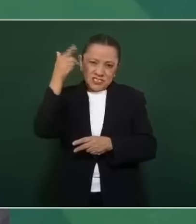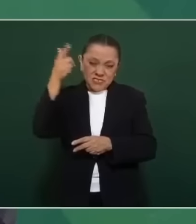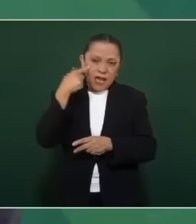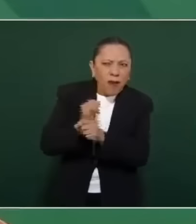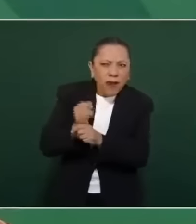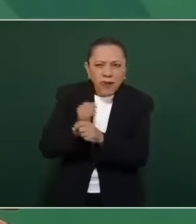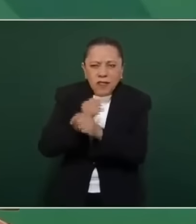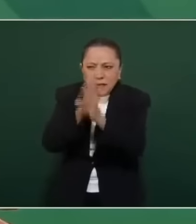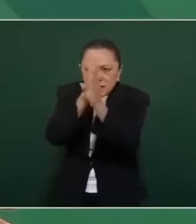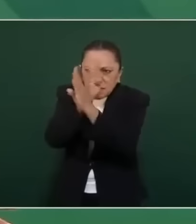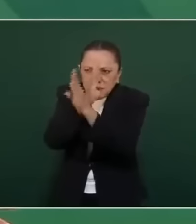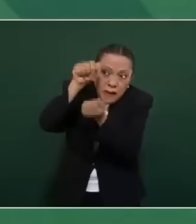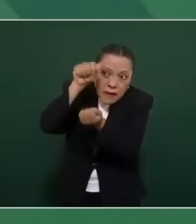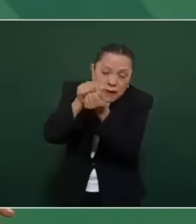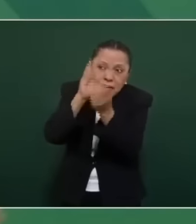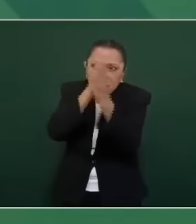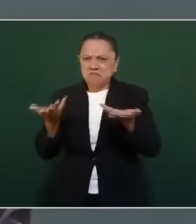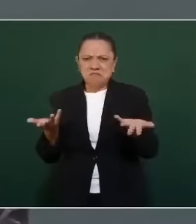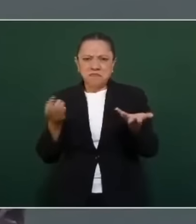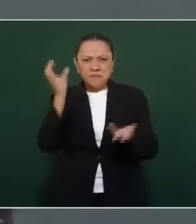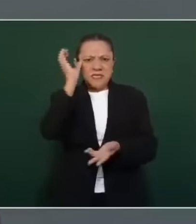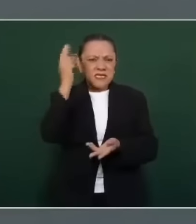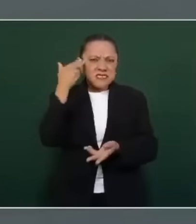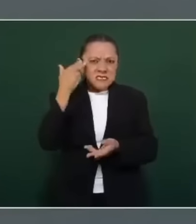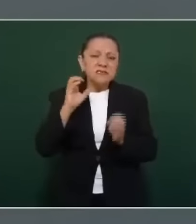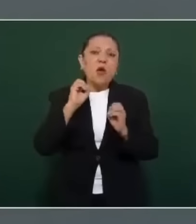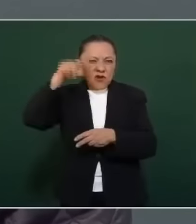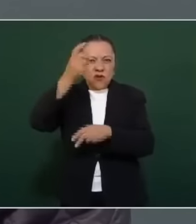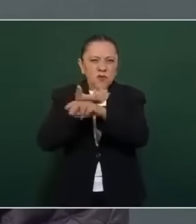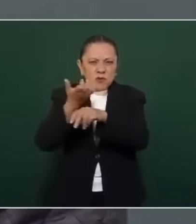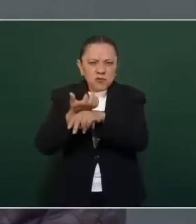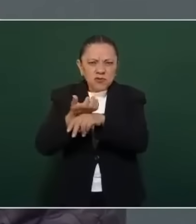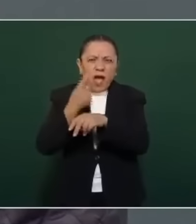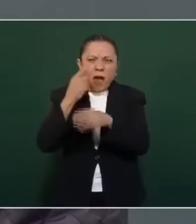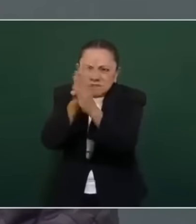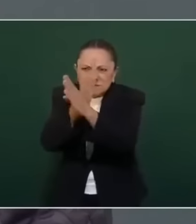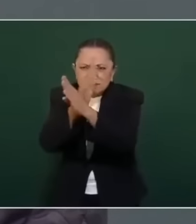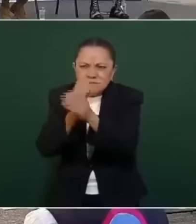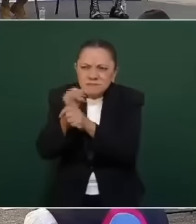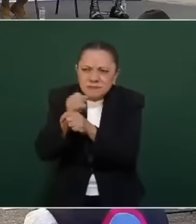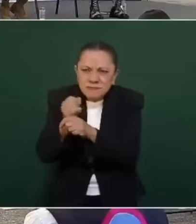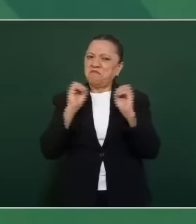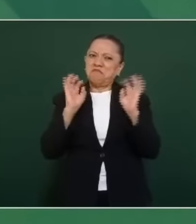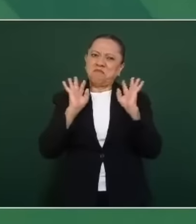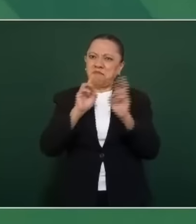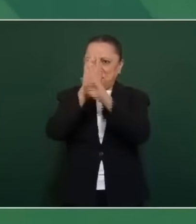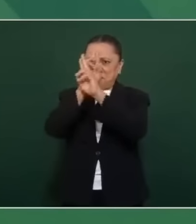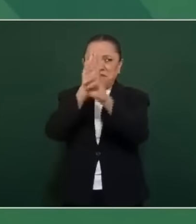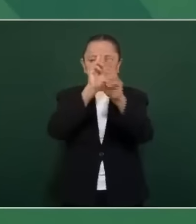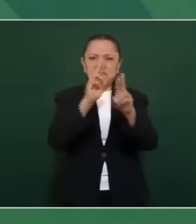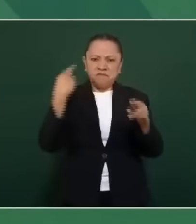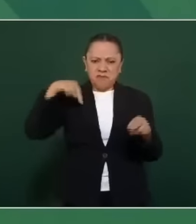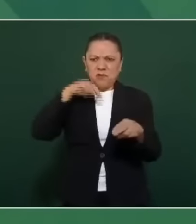a espiar qué están haciendo en China, ni vamos a Washington, ni siquiera a Los Ángeles. No nos